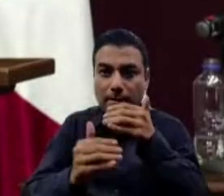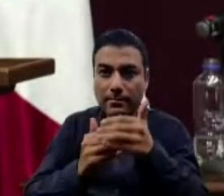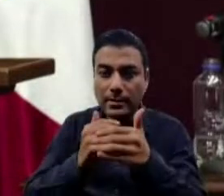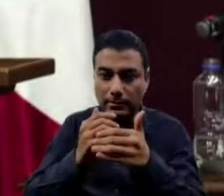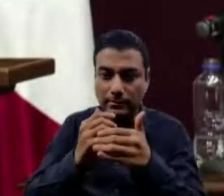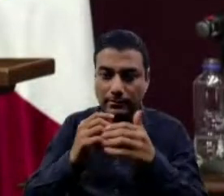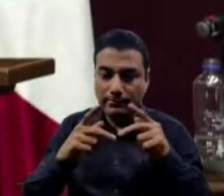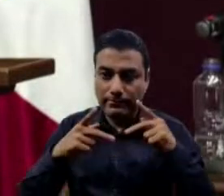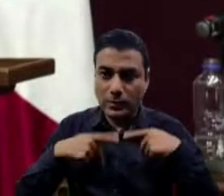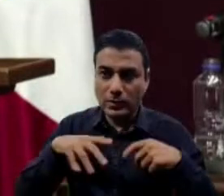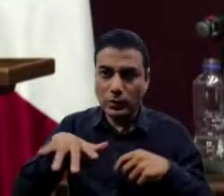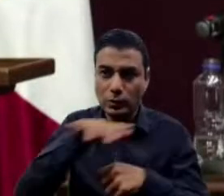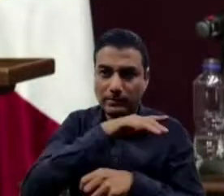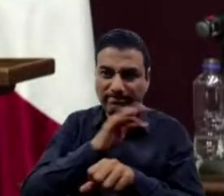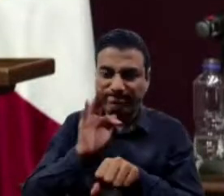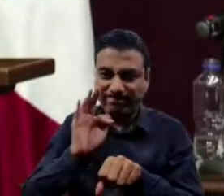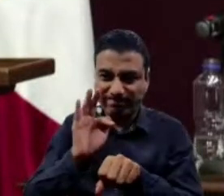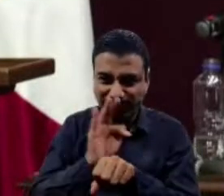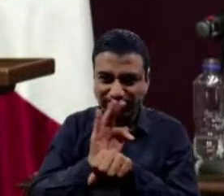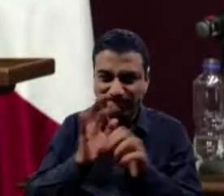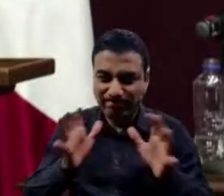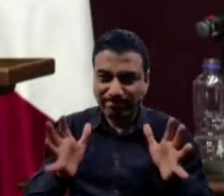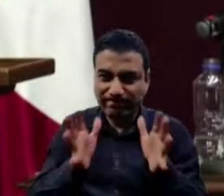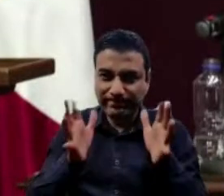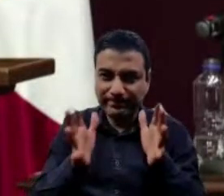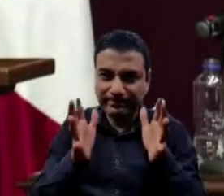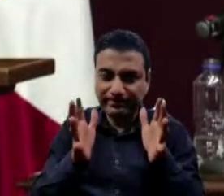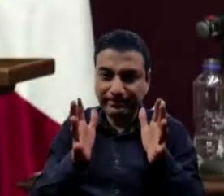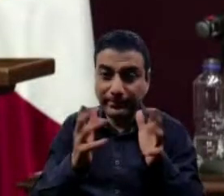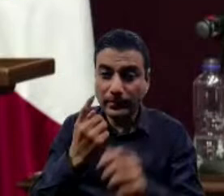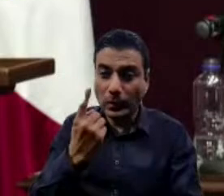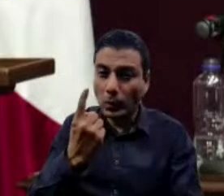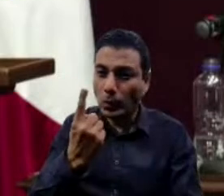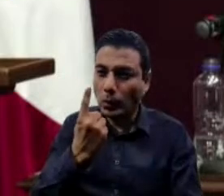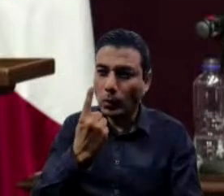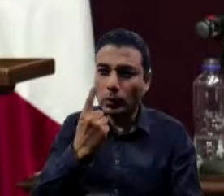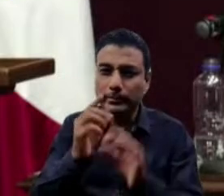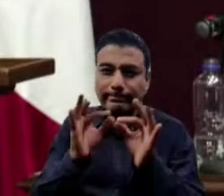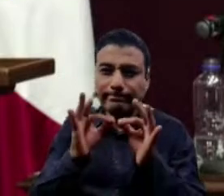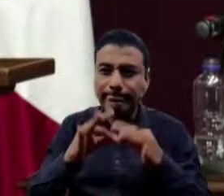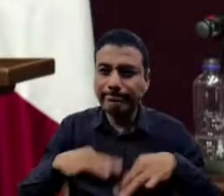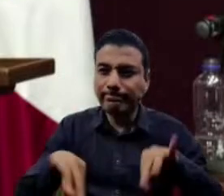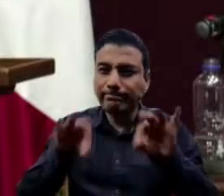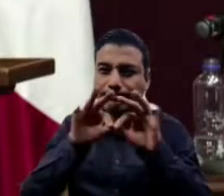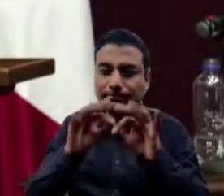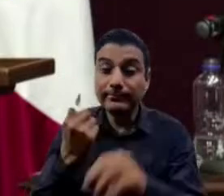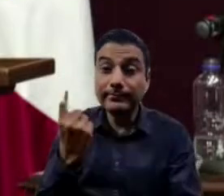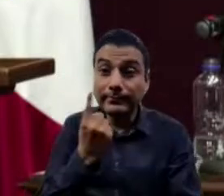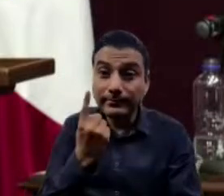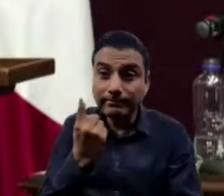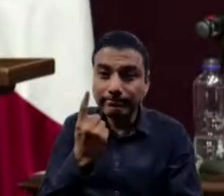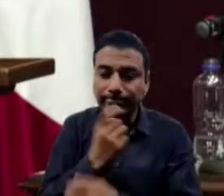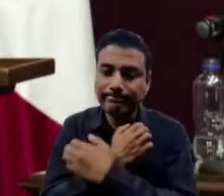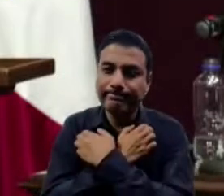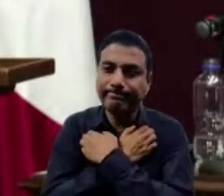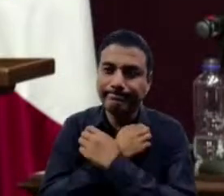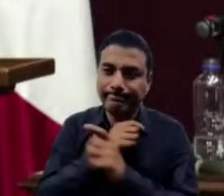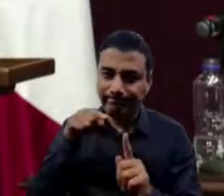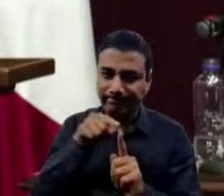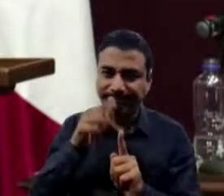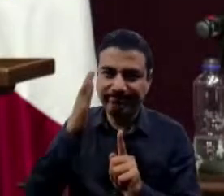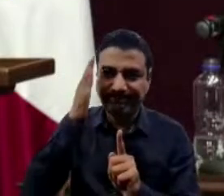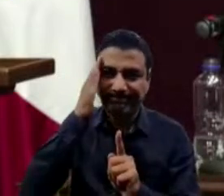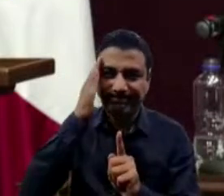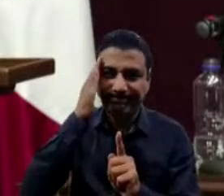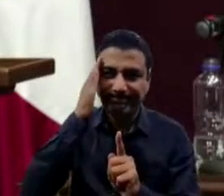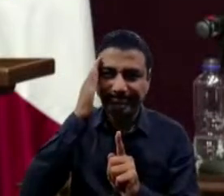personas. En este caso, en uno de los pilares más indispensables, que es la educación. A pesar de los